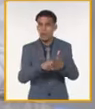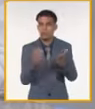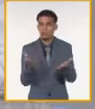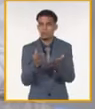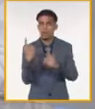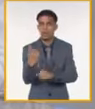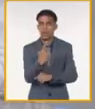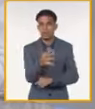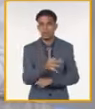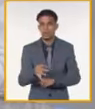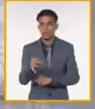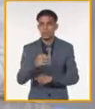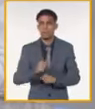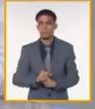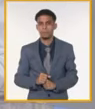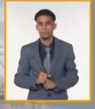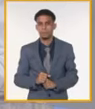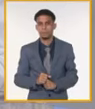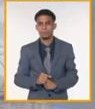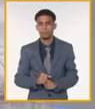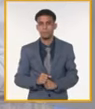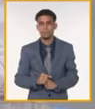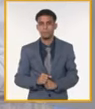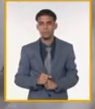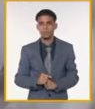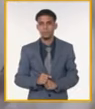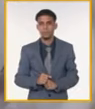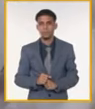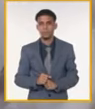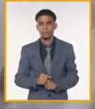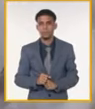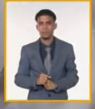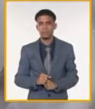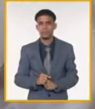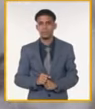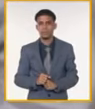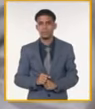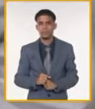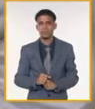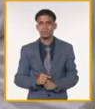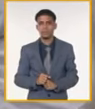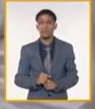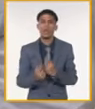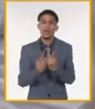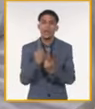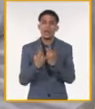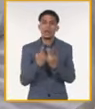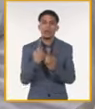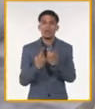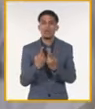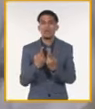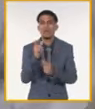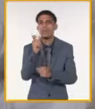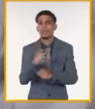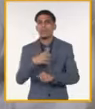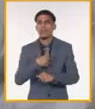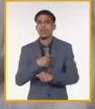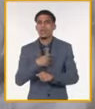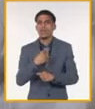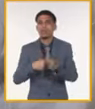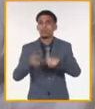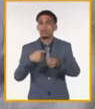cada territorio aquí apunta un poco a a a actores que tenían un negocio en una en un